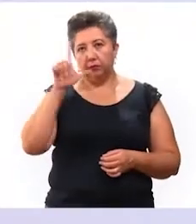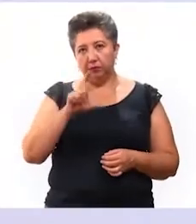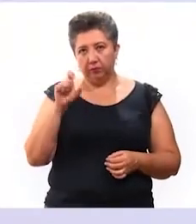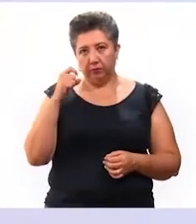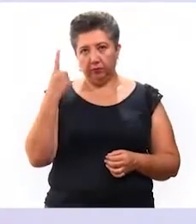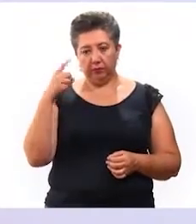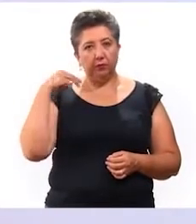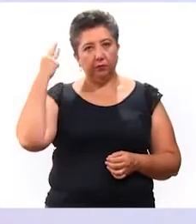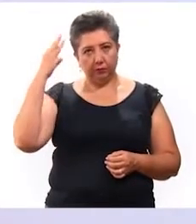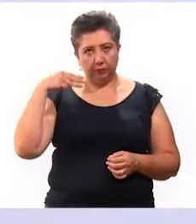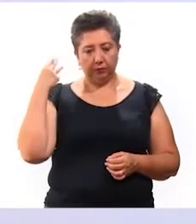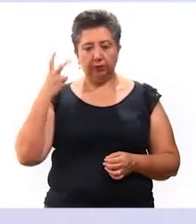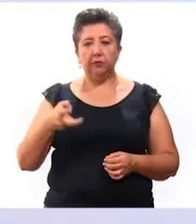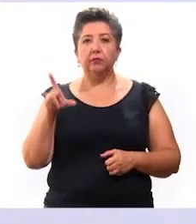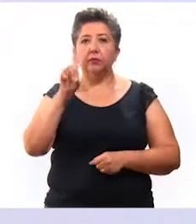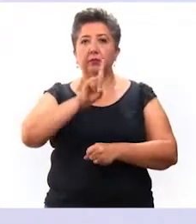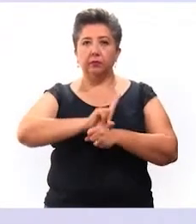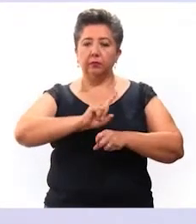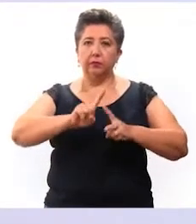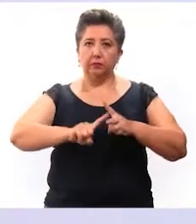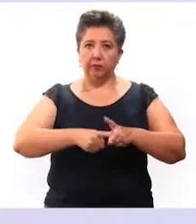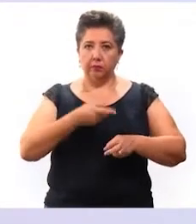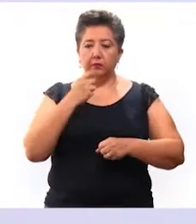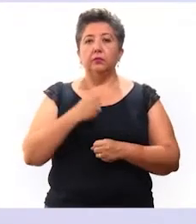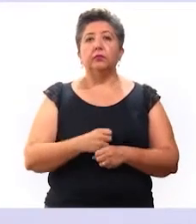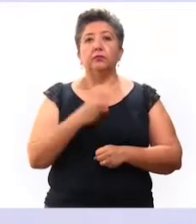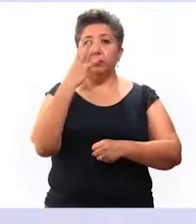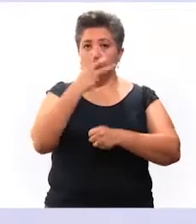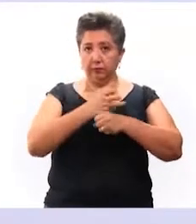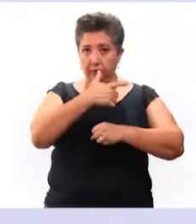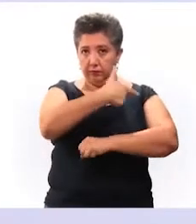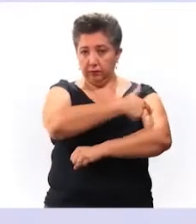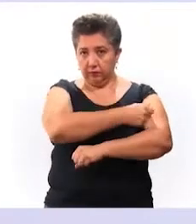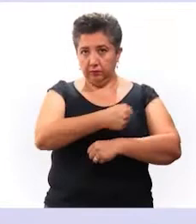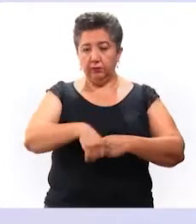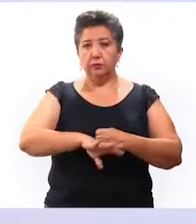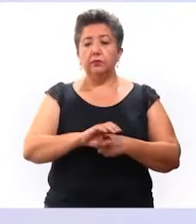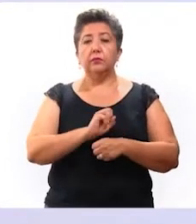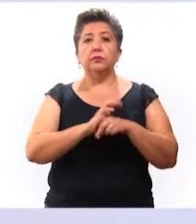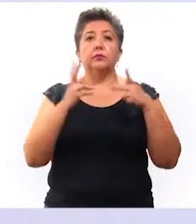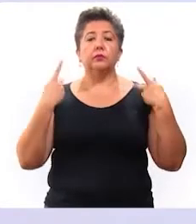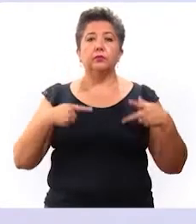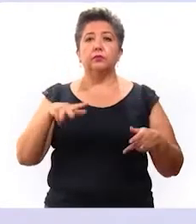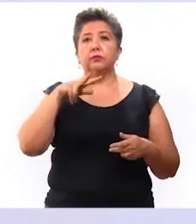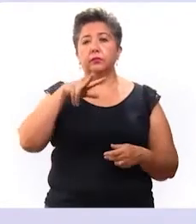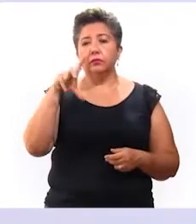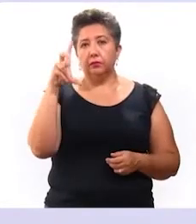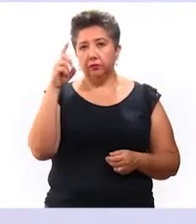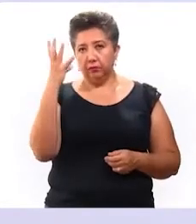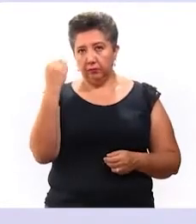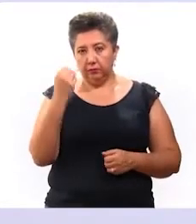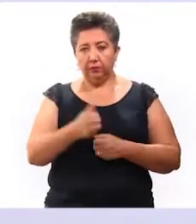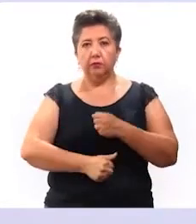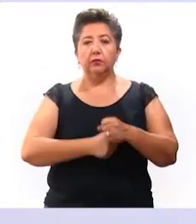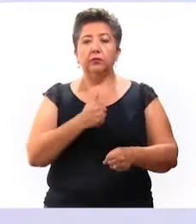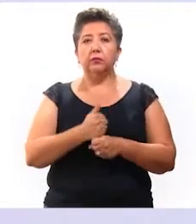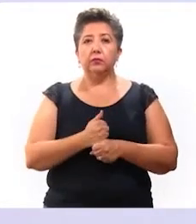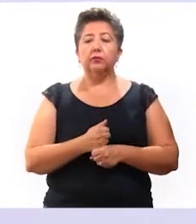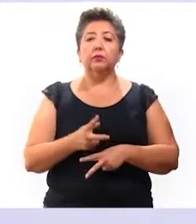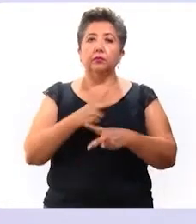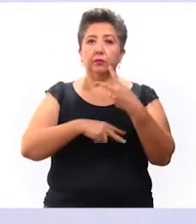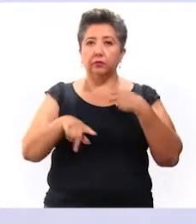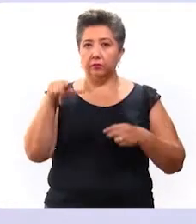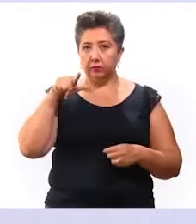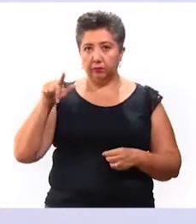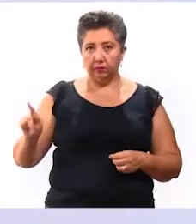lunes 21 de marzo. Este día inició la aplicación de refuerzos contra el coronavirus a personas de 18 a 39 años provenientes